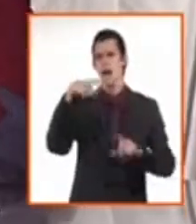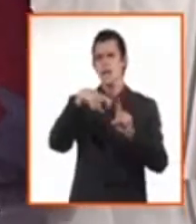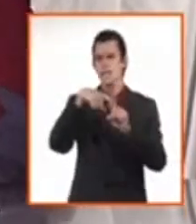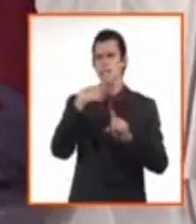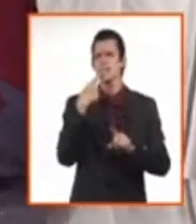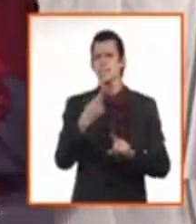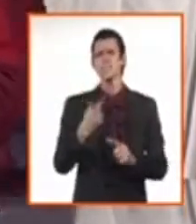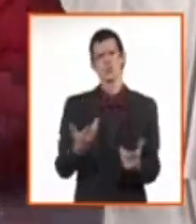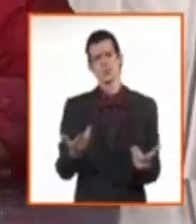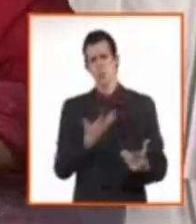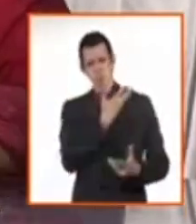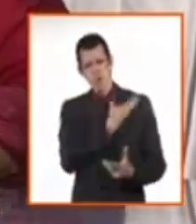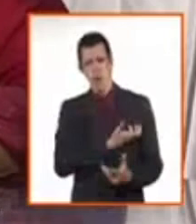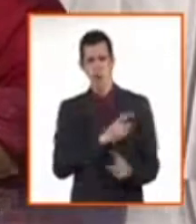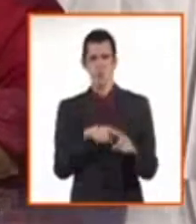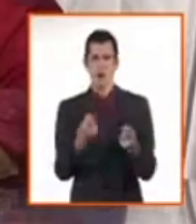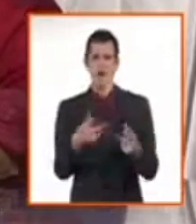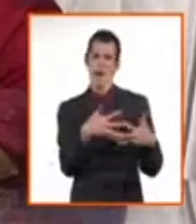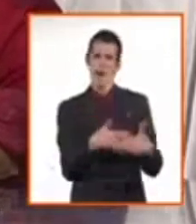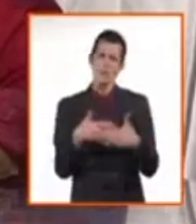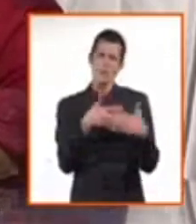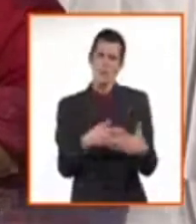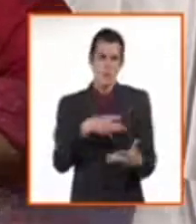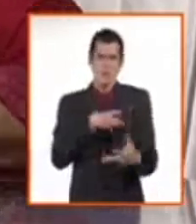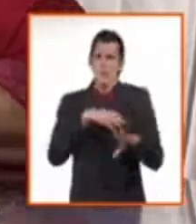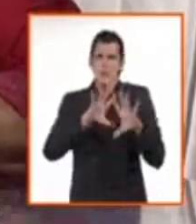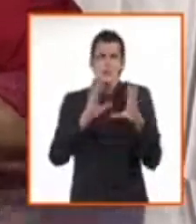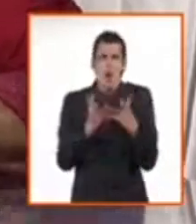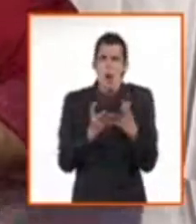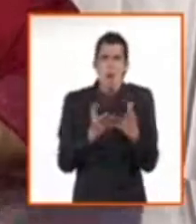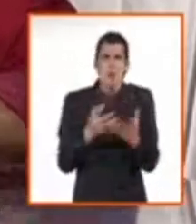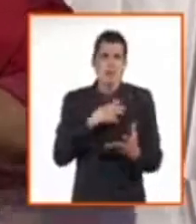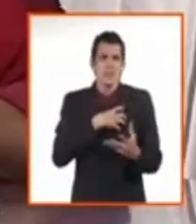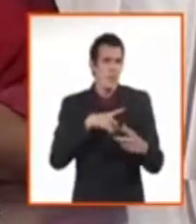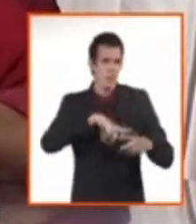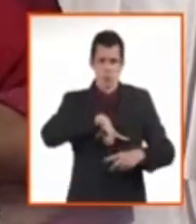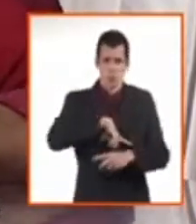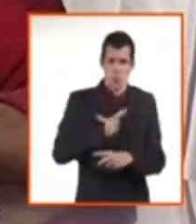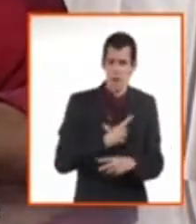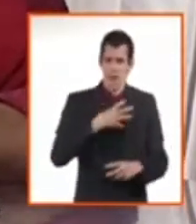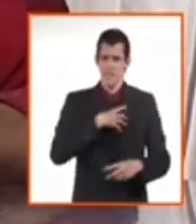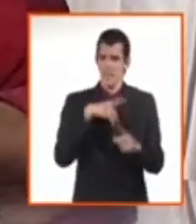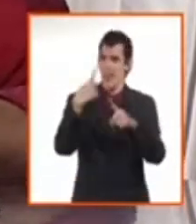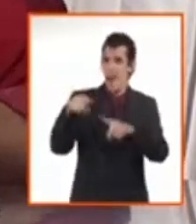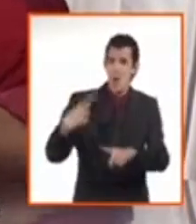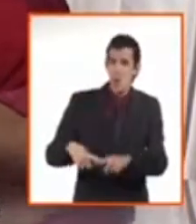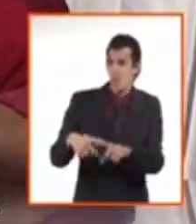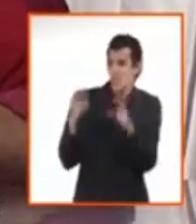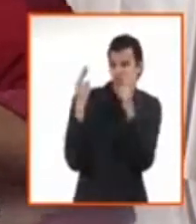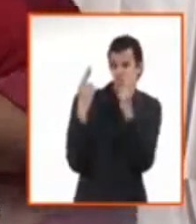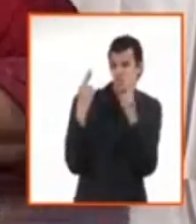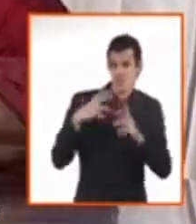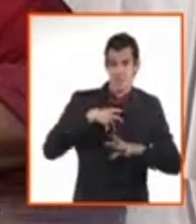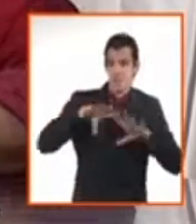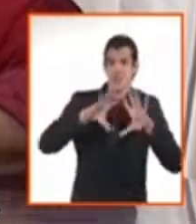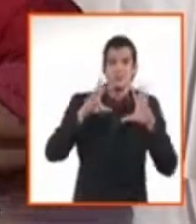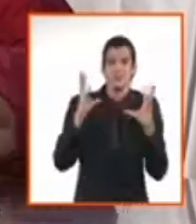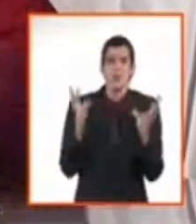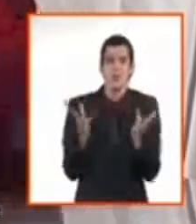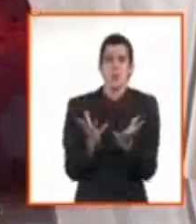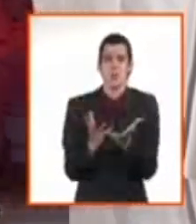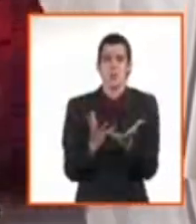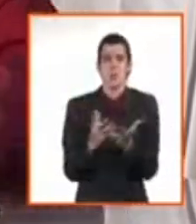multicultural y aprender de todos esos pueblos que están ahí díaz canel de sea norteamericano es el enemigo está norteamérica de